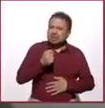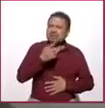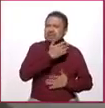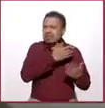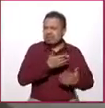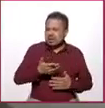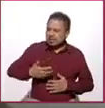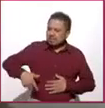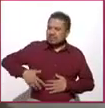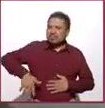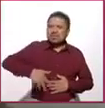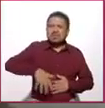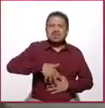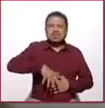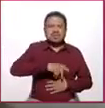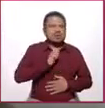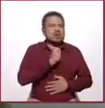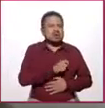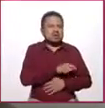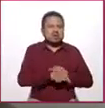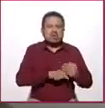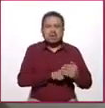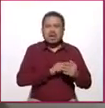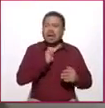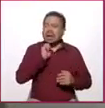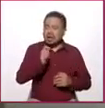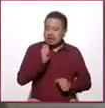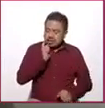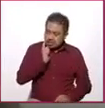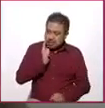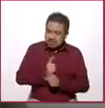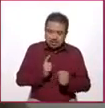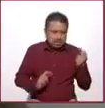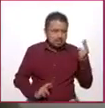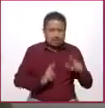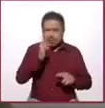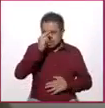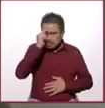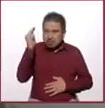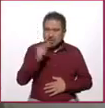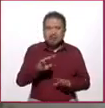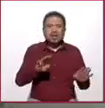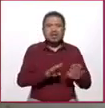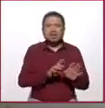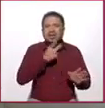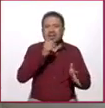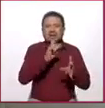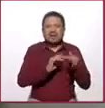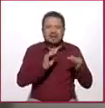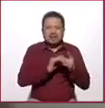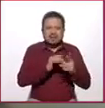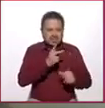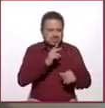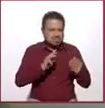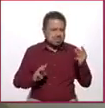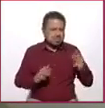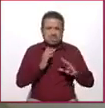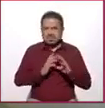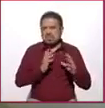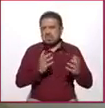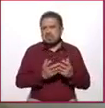del paradero de Ambrose Bierce y se encuentra con esta Revolución Mexicana, pero como dije, en un mundo alterno, ¿no?